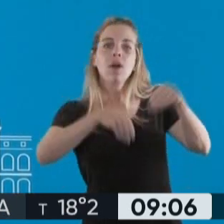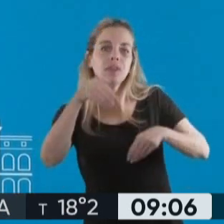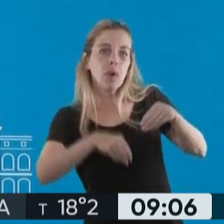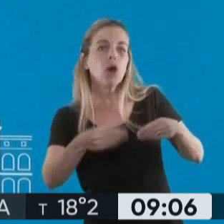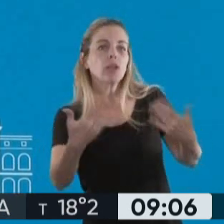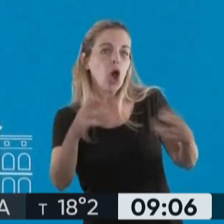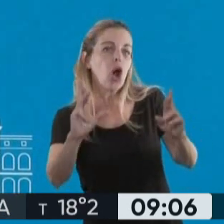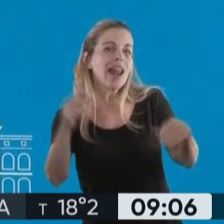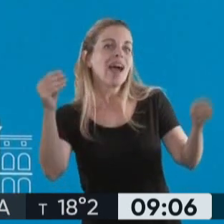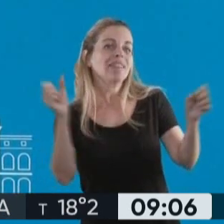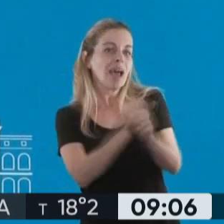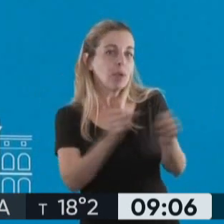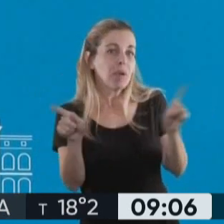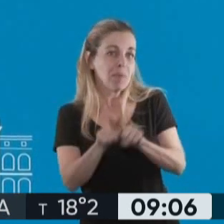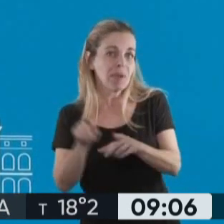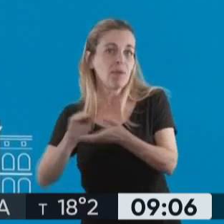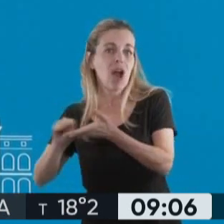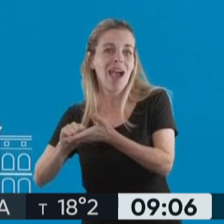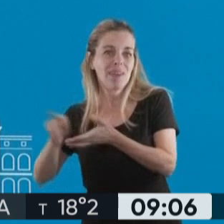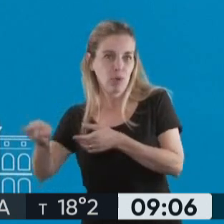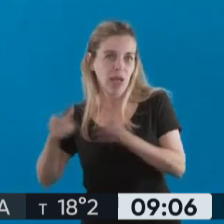mismo que sucedió en la Cámara de Diputados.